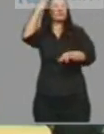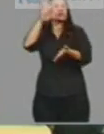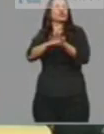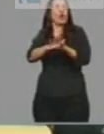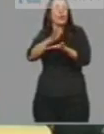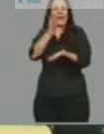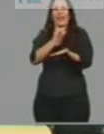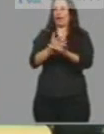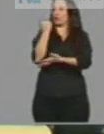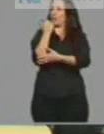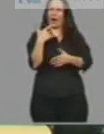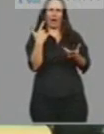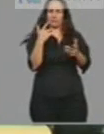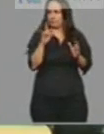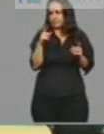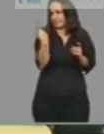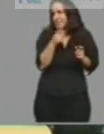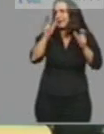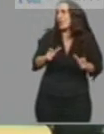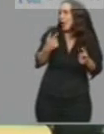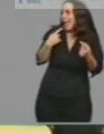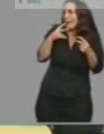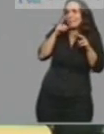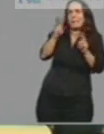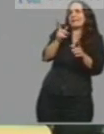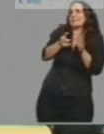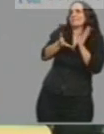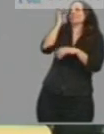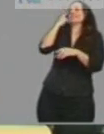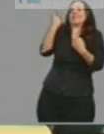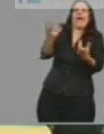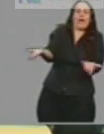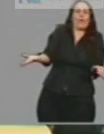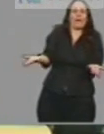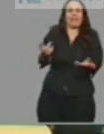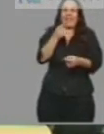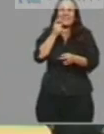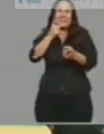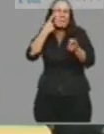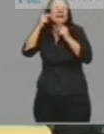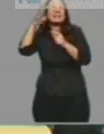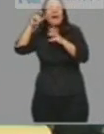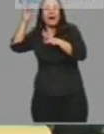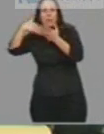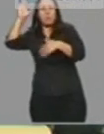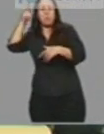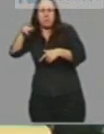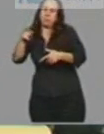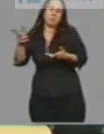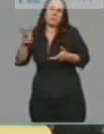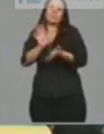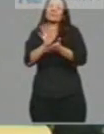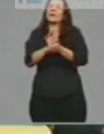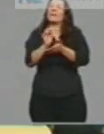o en economía para darse cuenta que de esta manera no solamente funde la República Argentina, sino que fundiría el país, sobre